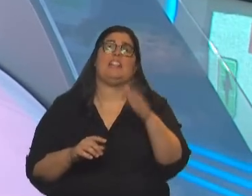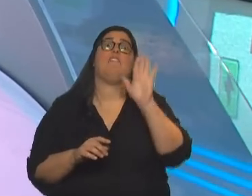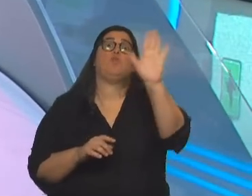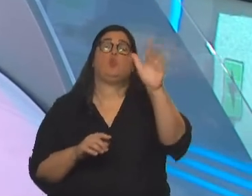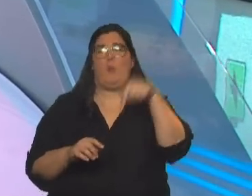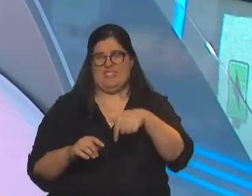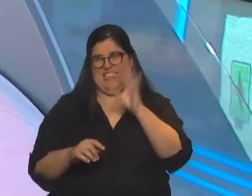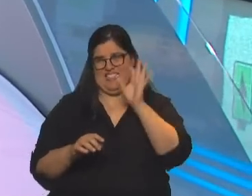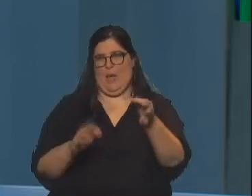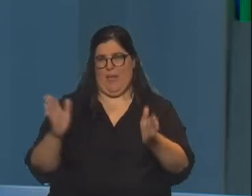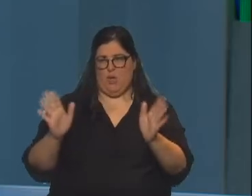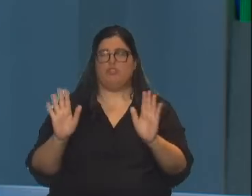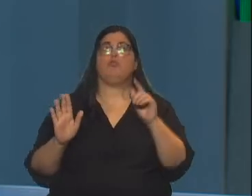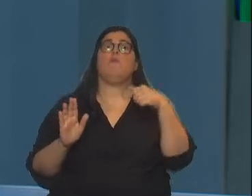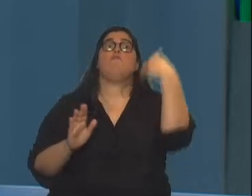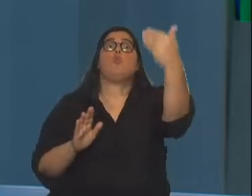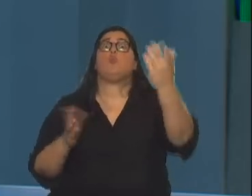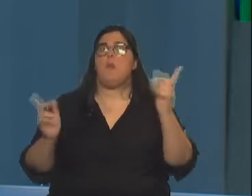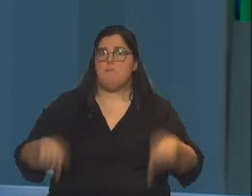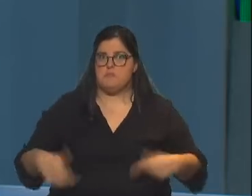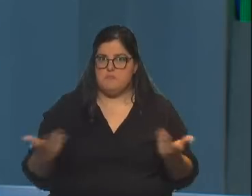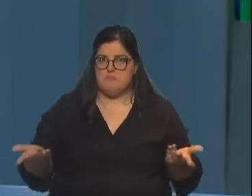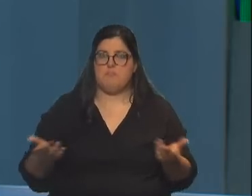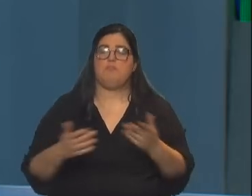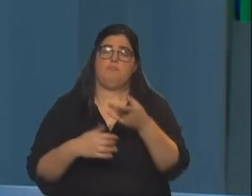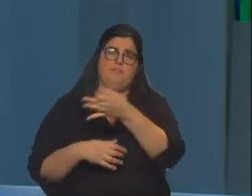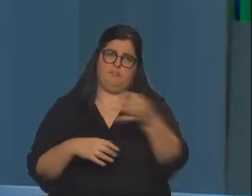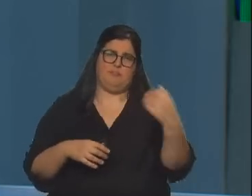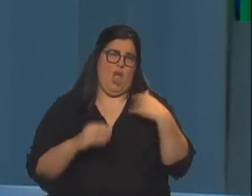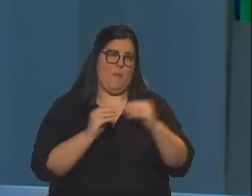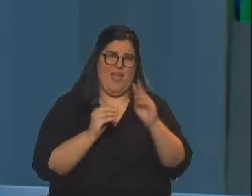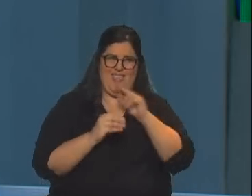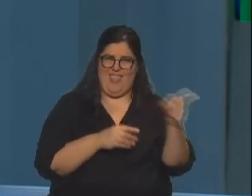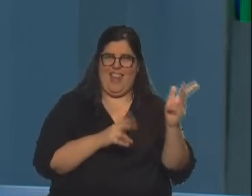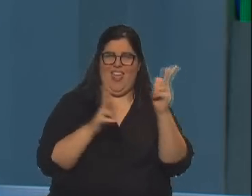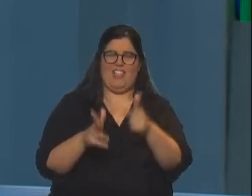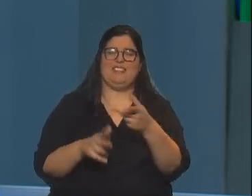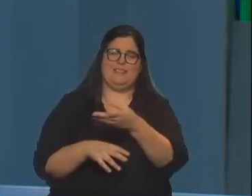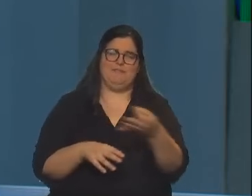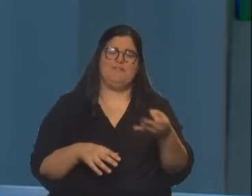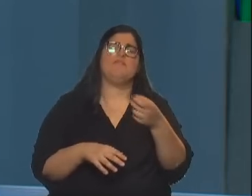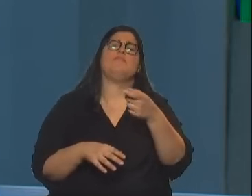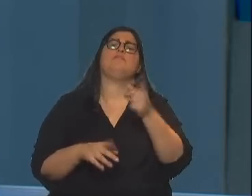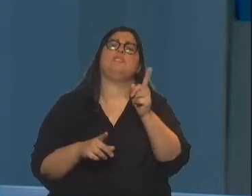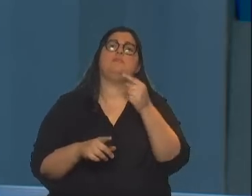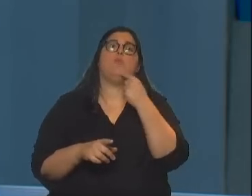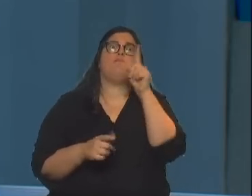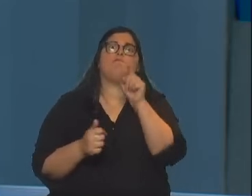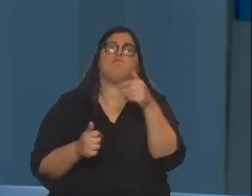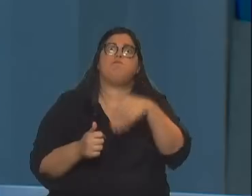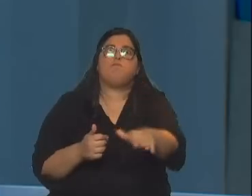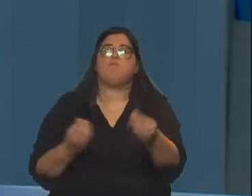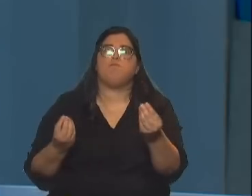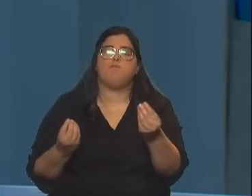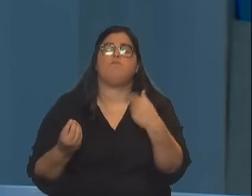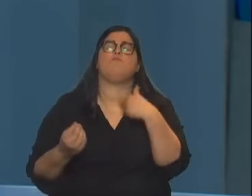se sabe es el futuro. Sí, creo que ahí Alejandra da en la tecla con lo que se abre como incógnita de aquí adelante, y lo extendería